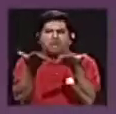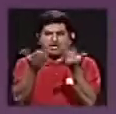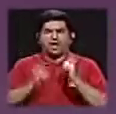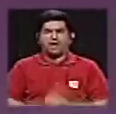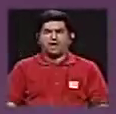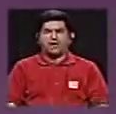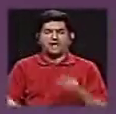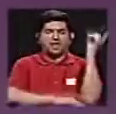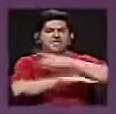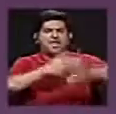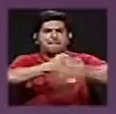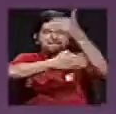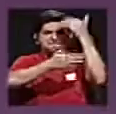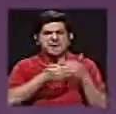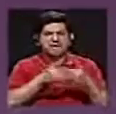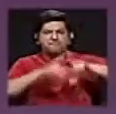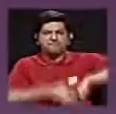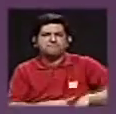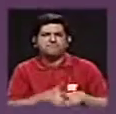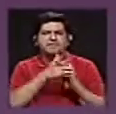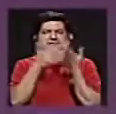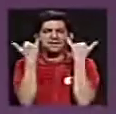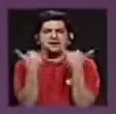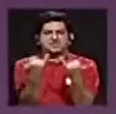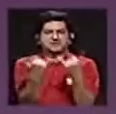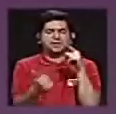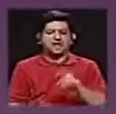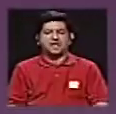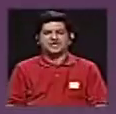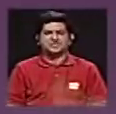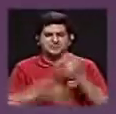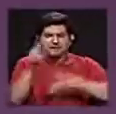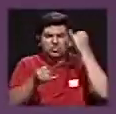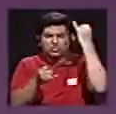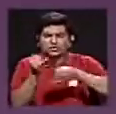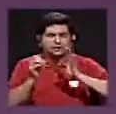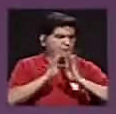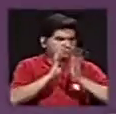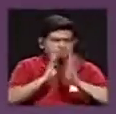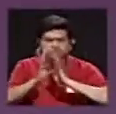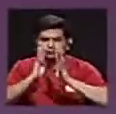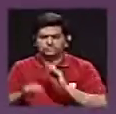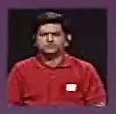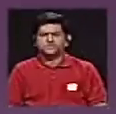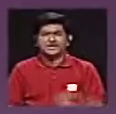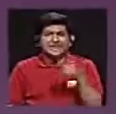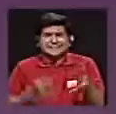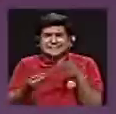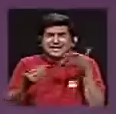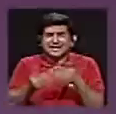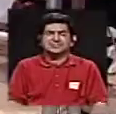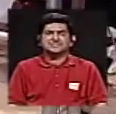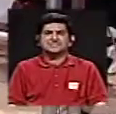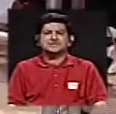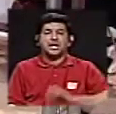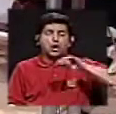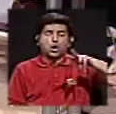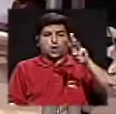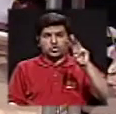días antes de que empezáramos ya digamos esta recta final de conversaciones y ese casi josemaría se dio